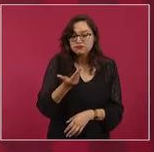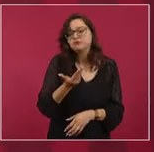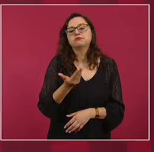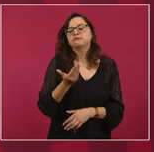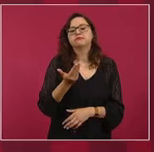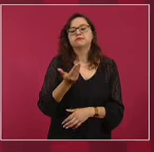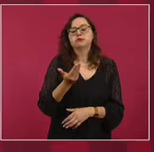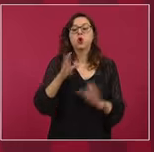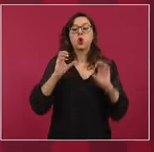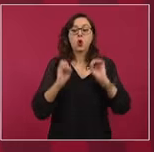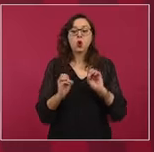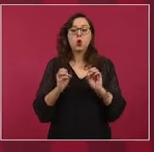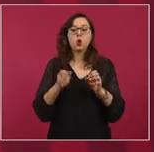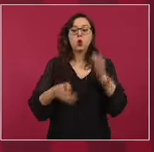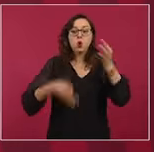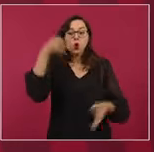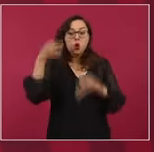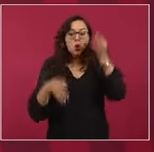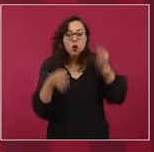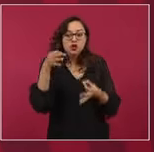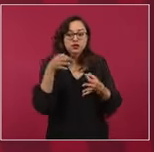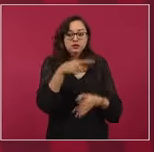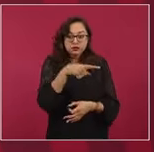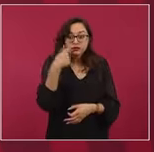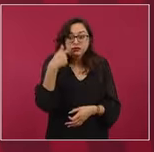tengan que ir a tribunales.